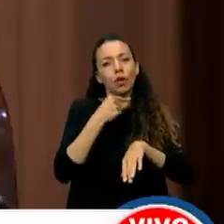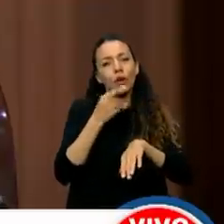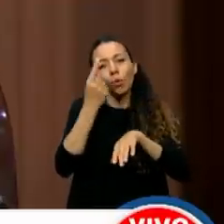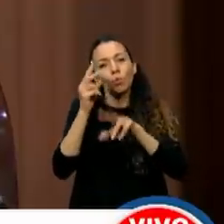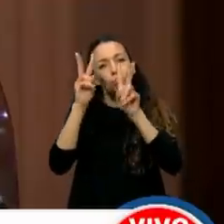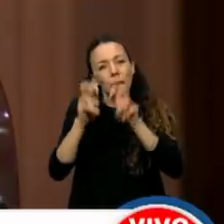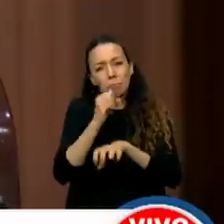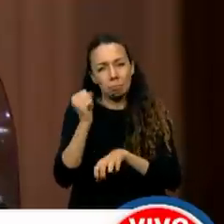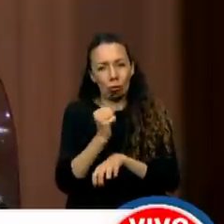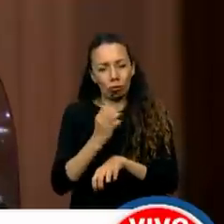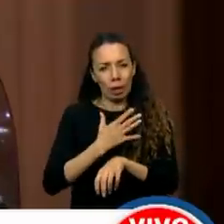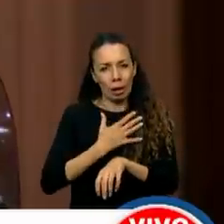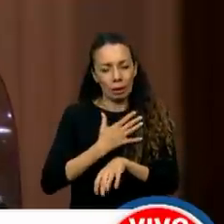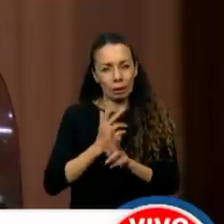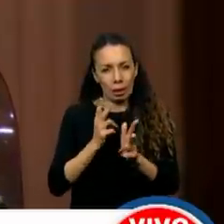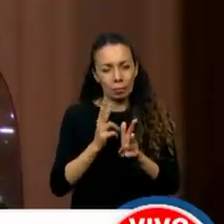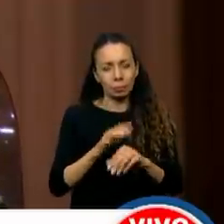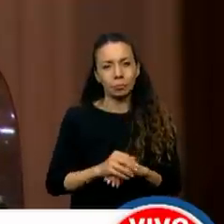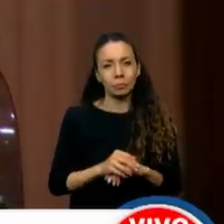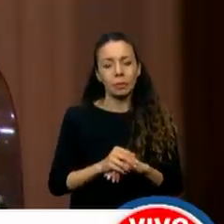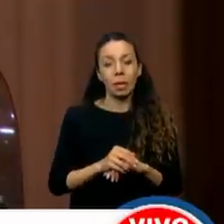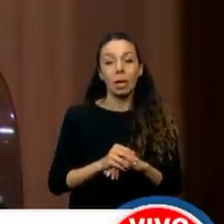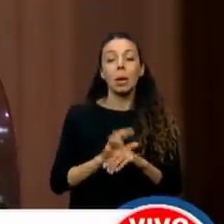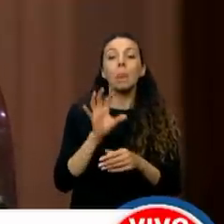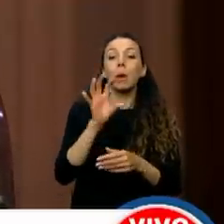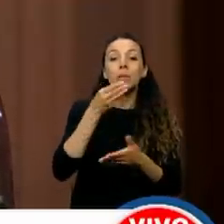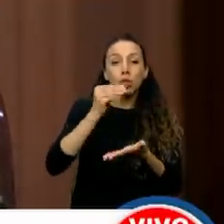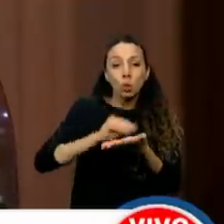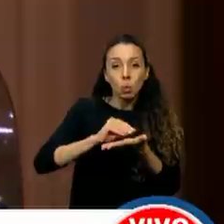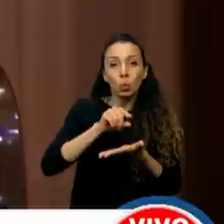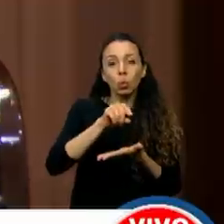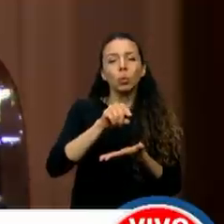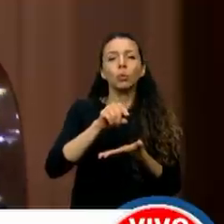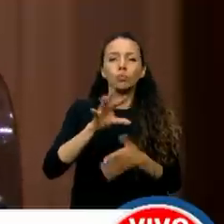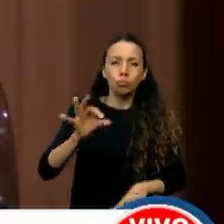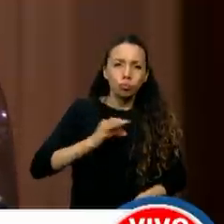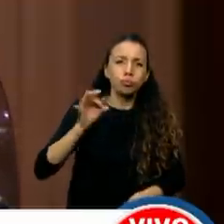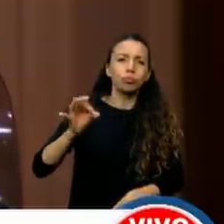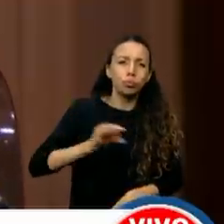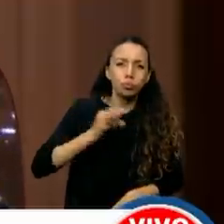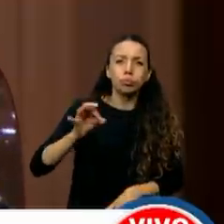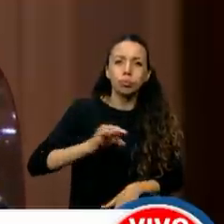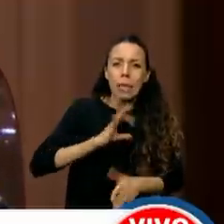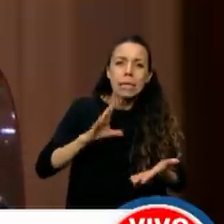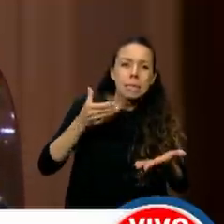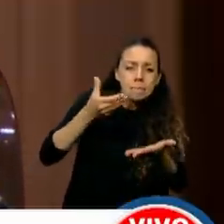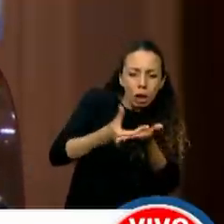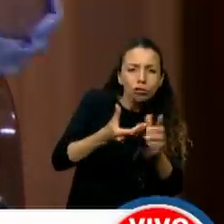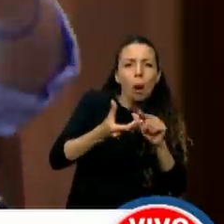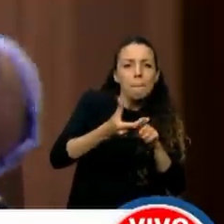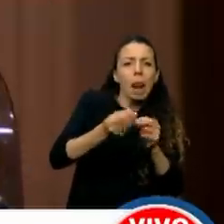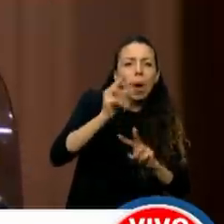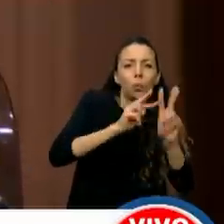la provincia de chubut ha pasado muchísimos años sin inversión energética y le ha pasado